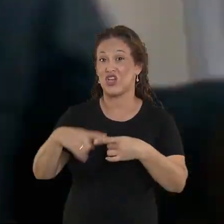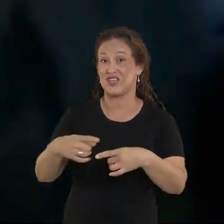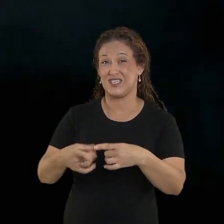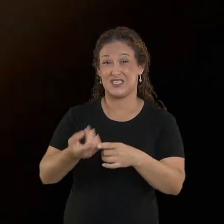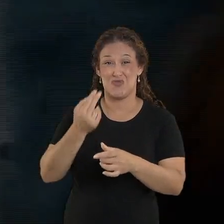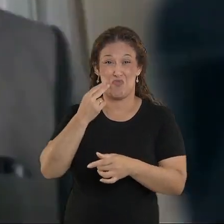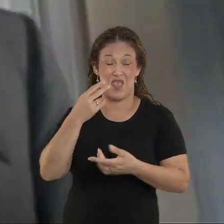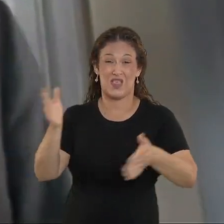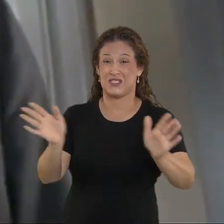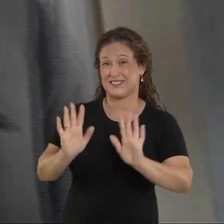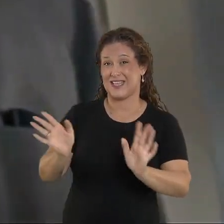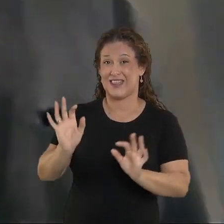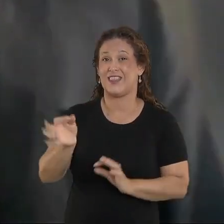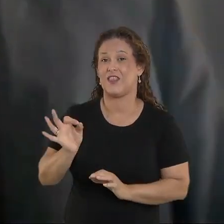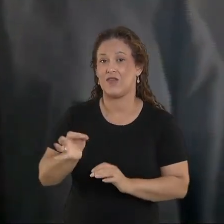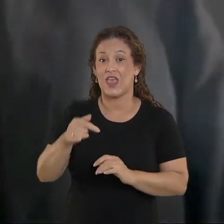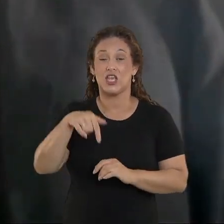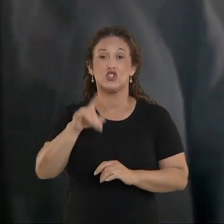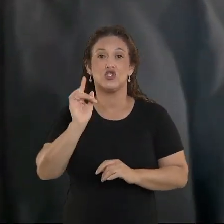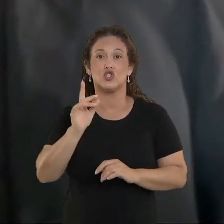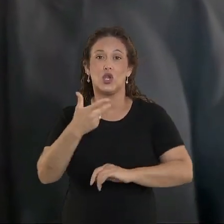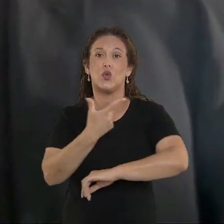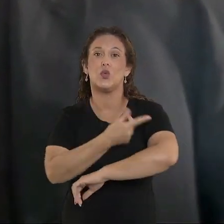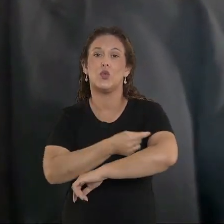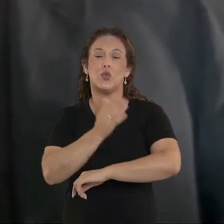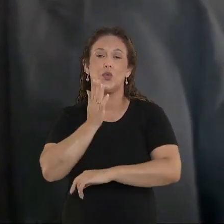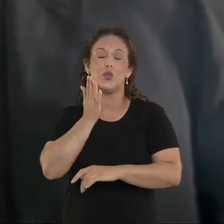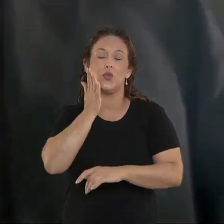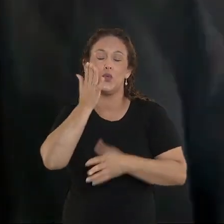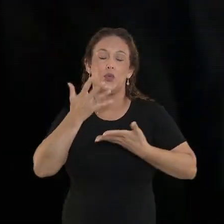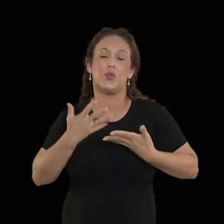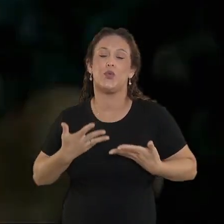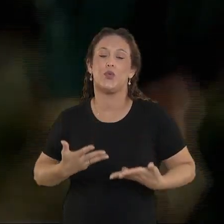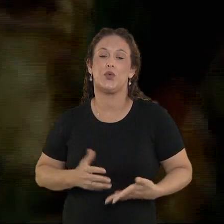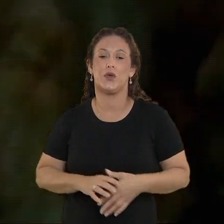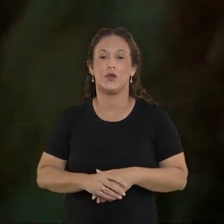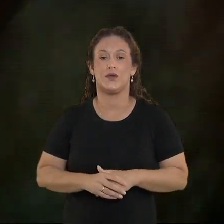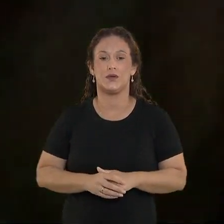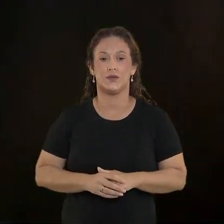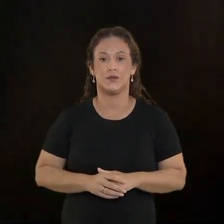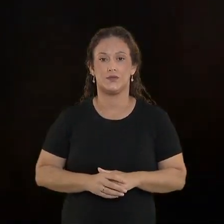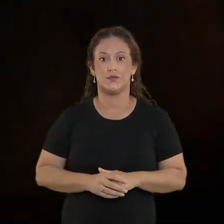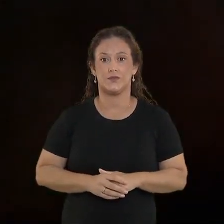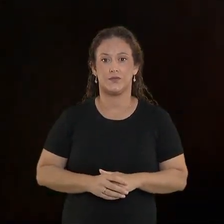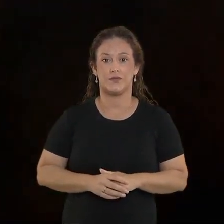No tiene nada que temer, Rosemary, de verdad que no. Esto es solo un sedante suave para calmar.